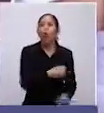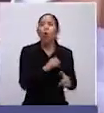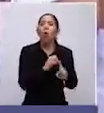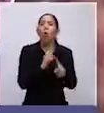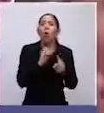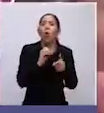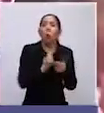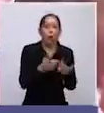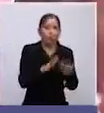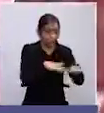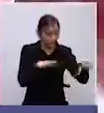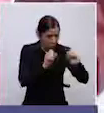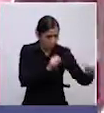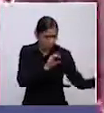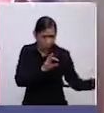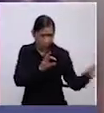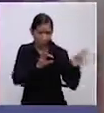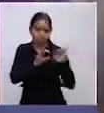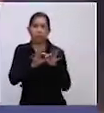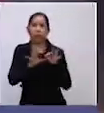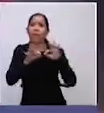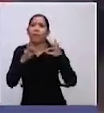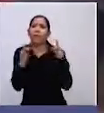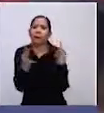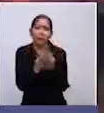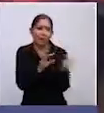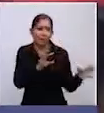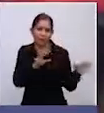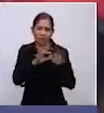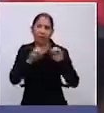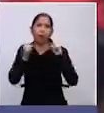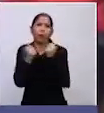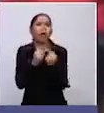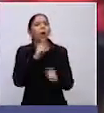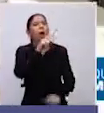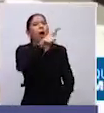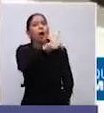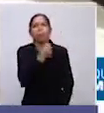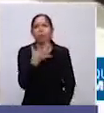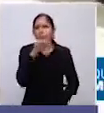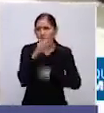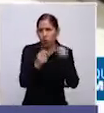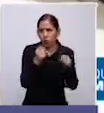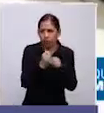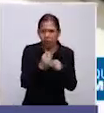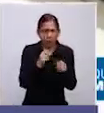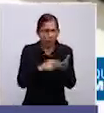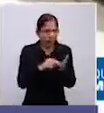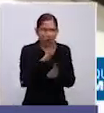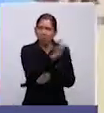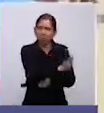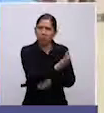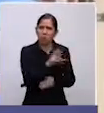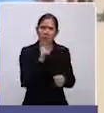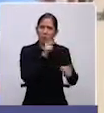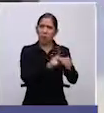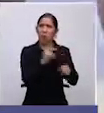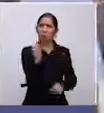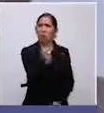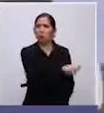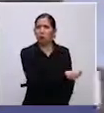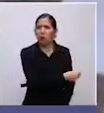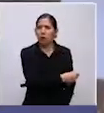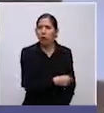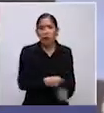sociedad, la comunidad o sus propias familias, solo cuando cumplen 18 años, es secuestrarle esa ciudadanía, que probablemente no es